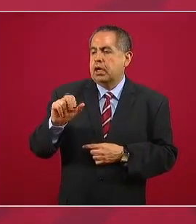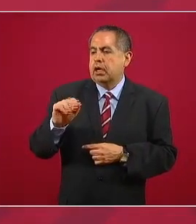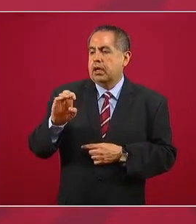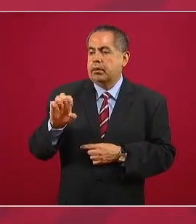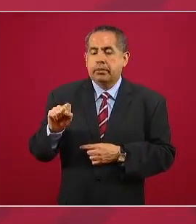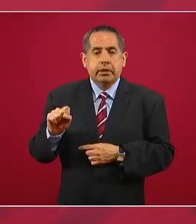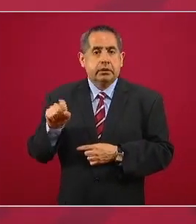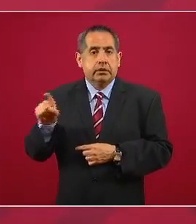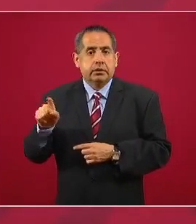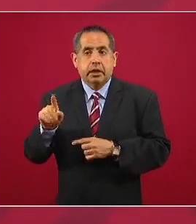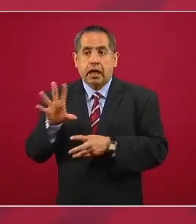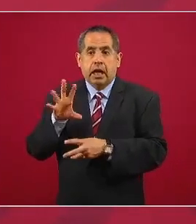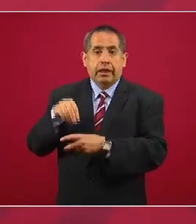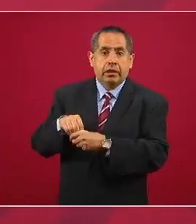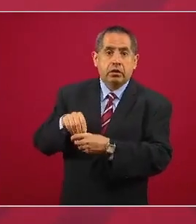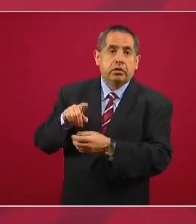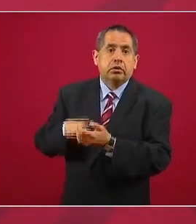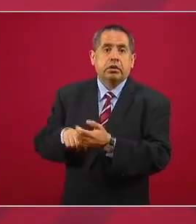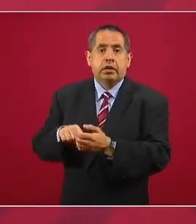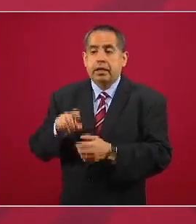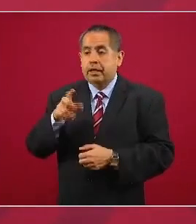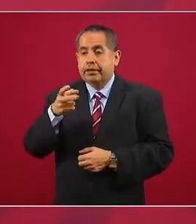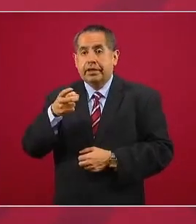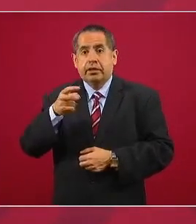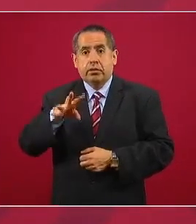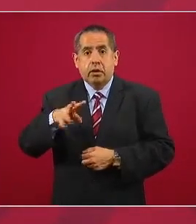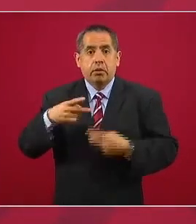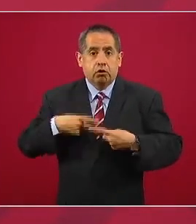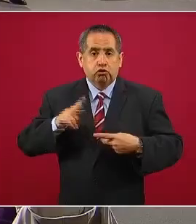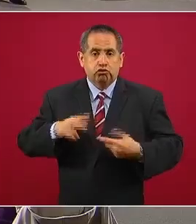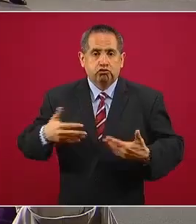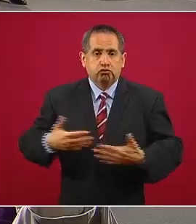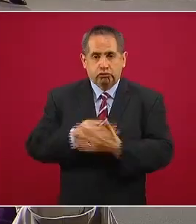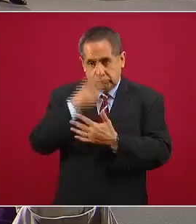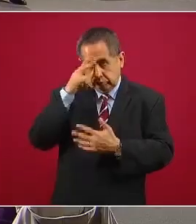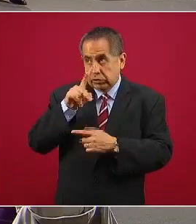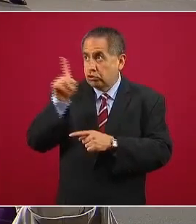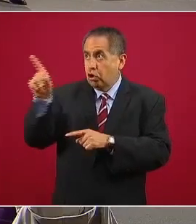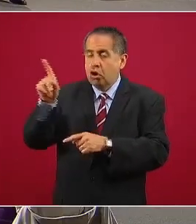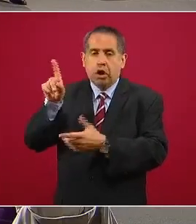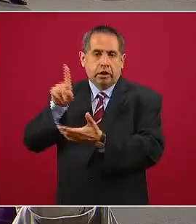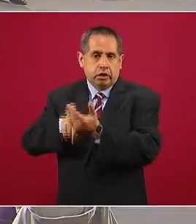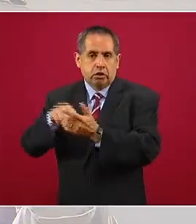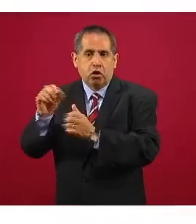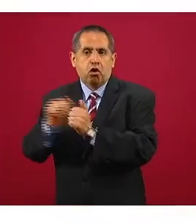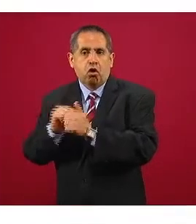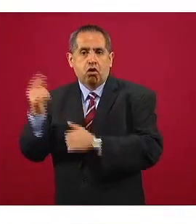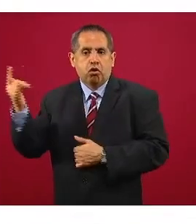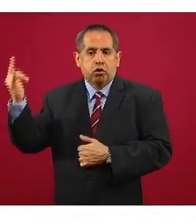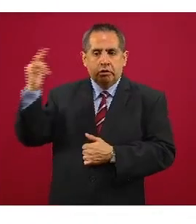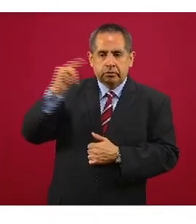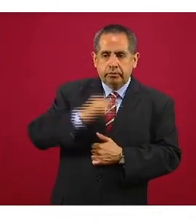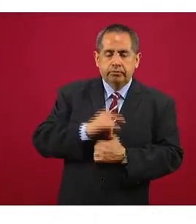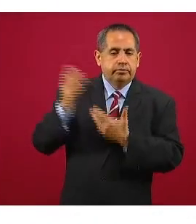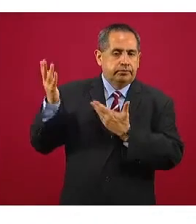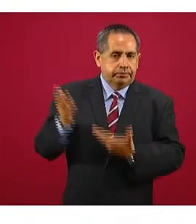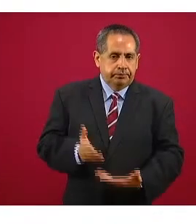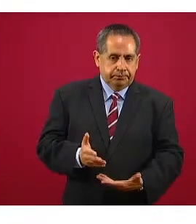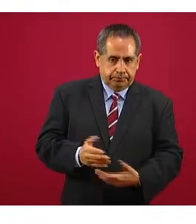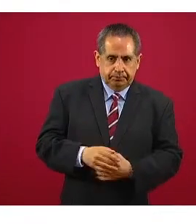con 39 personas, mexicanas, mexicanos, y también se va a recibir por parte del gobierno de ese